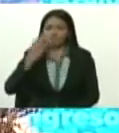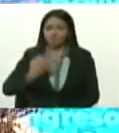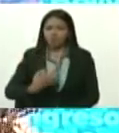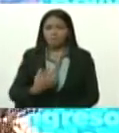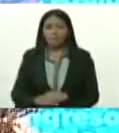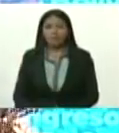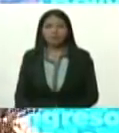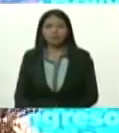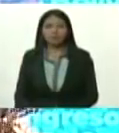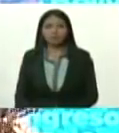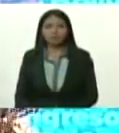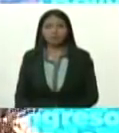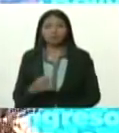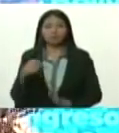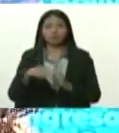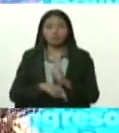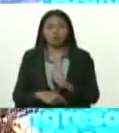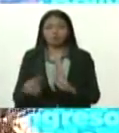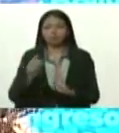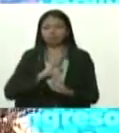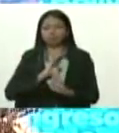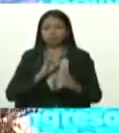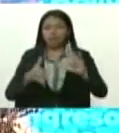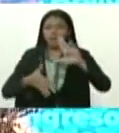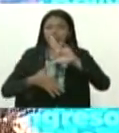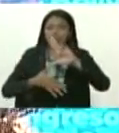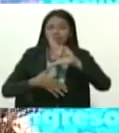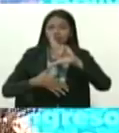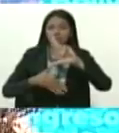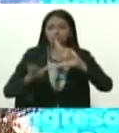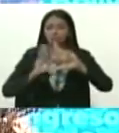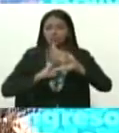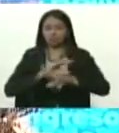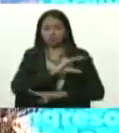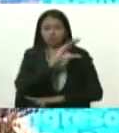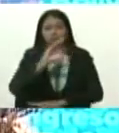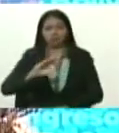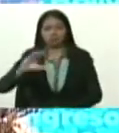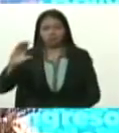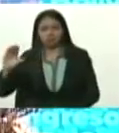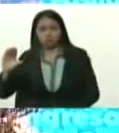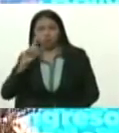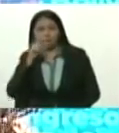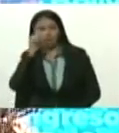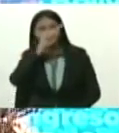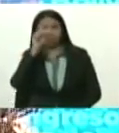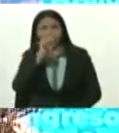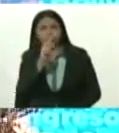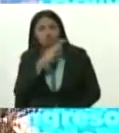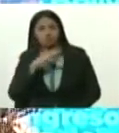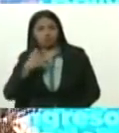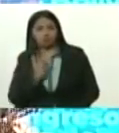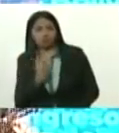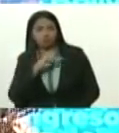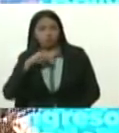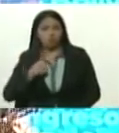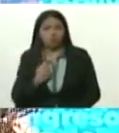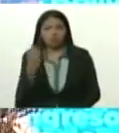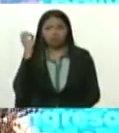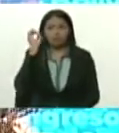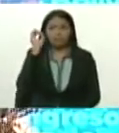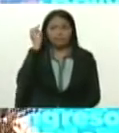de profunda raíz latinoamericana y caribeña. Si alguien pregunta de dónde viene nuestra